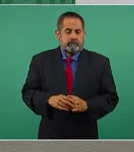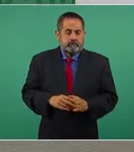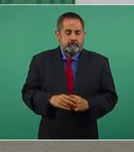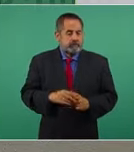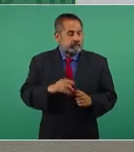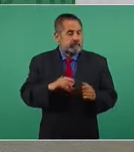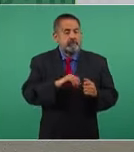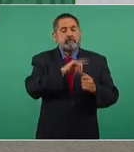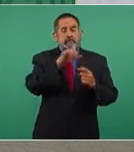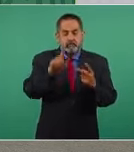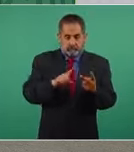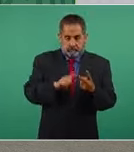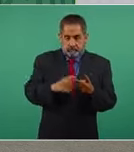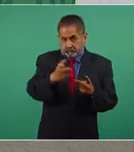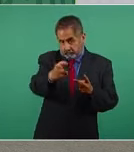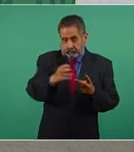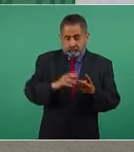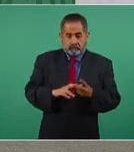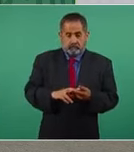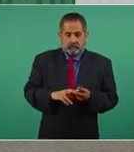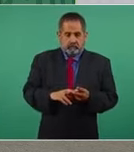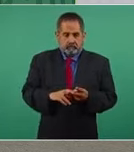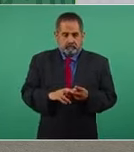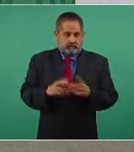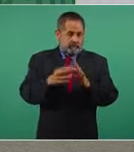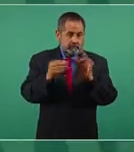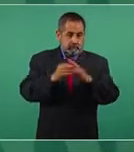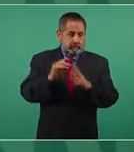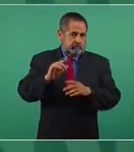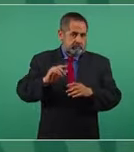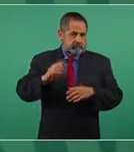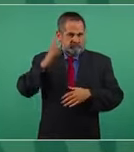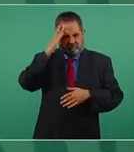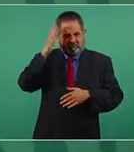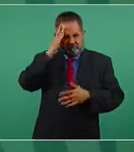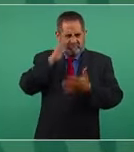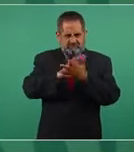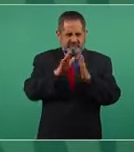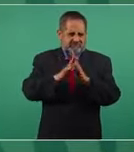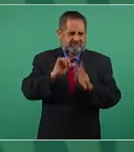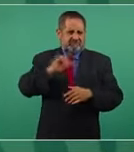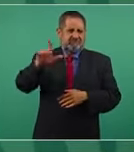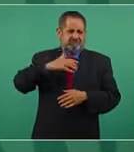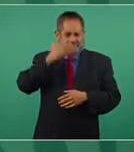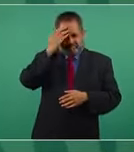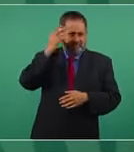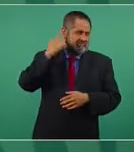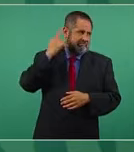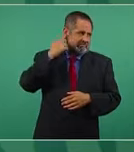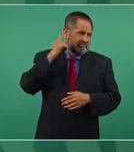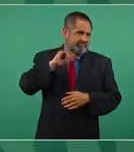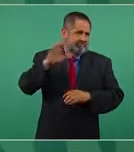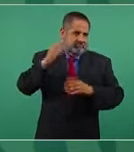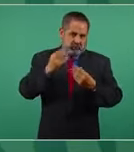Luego viene esto, pero estoy hablando de casos sonados, vamos a decir, de